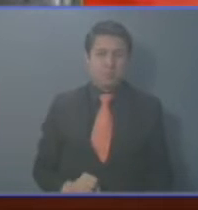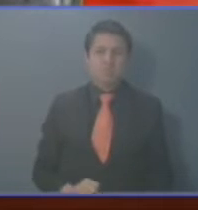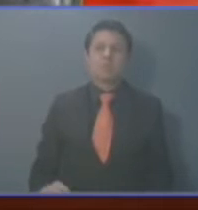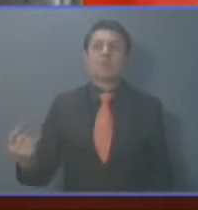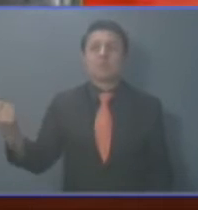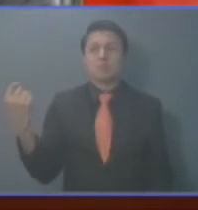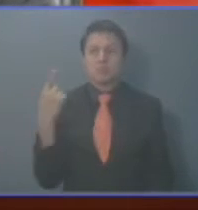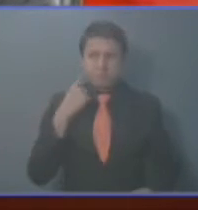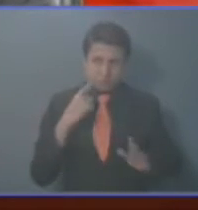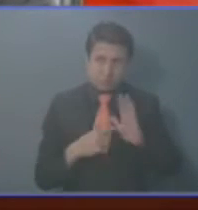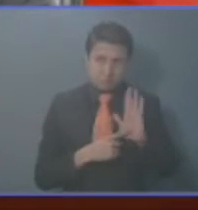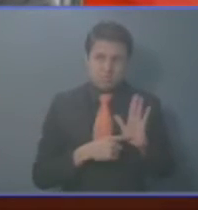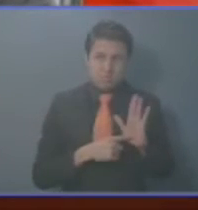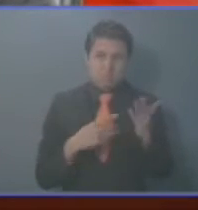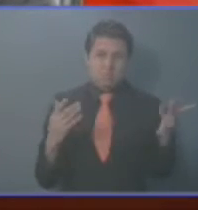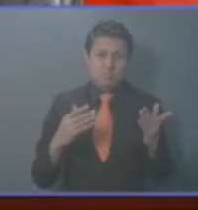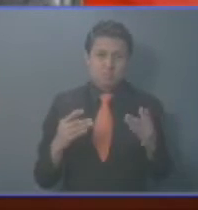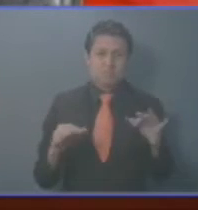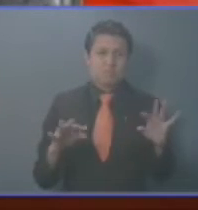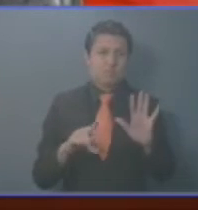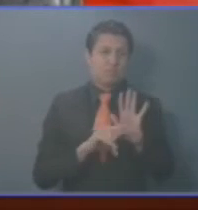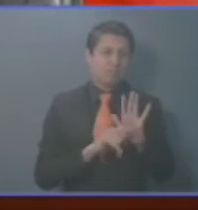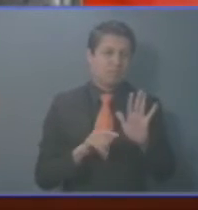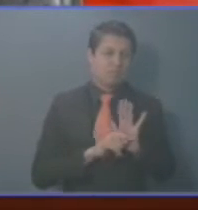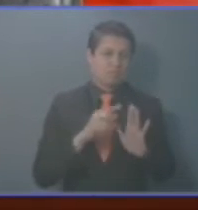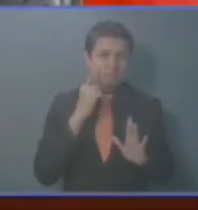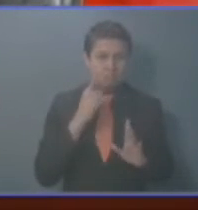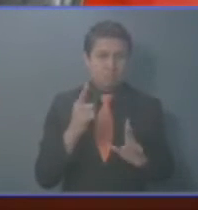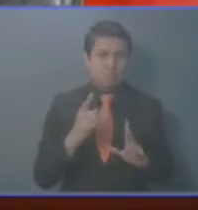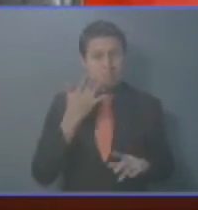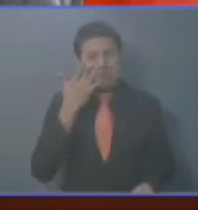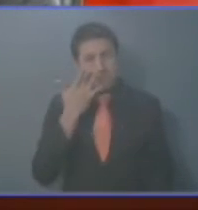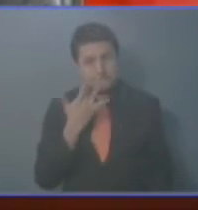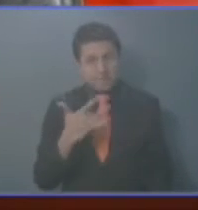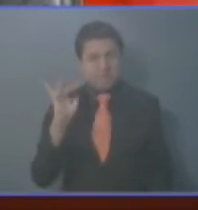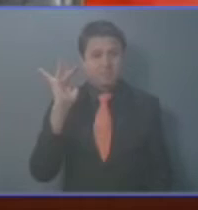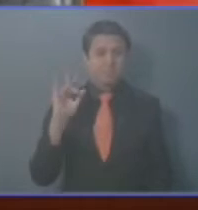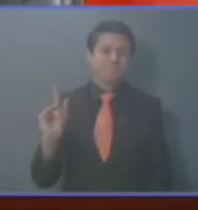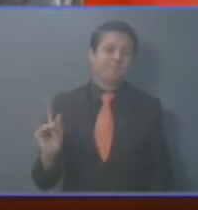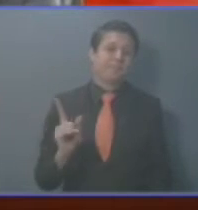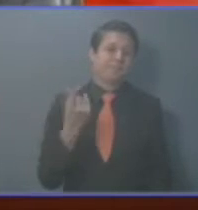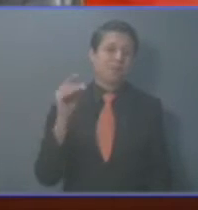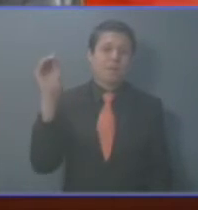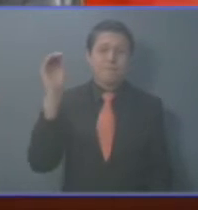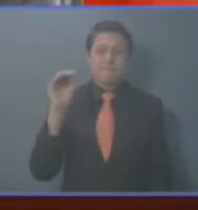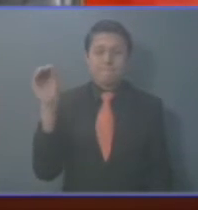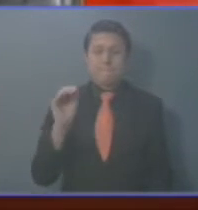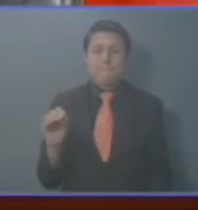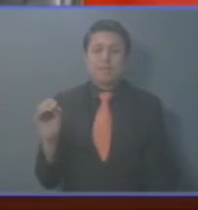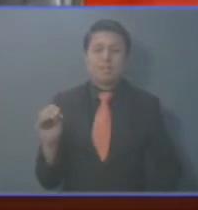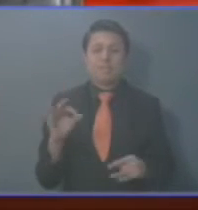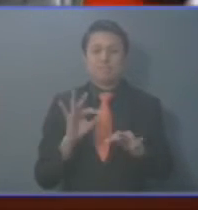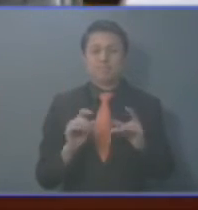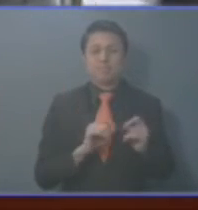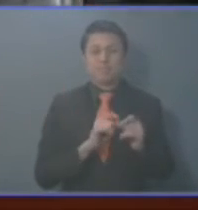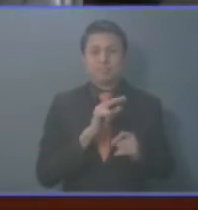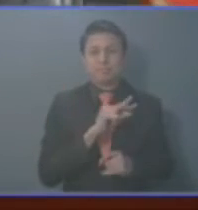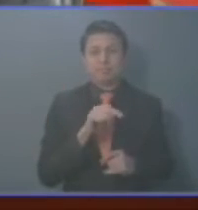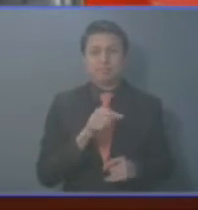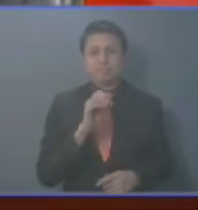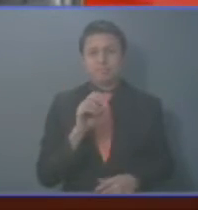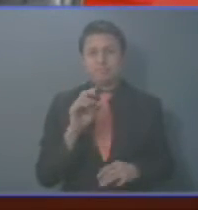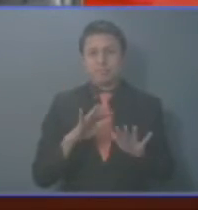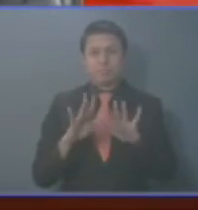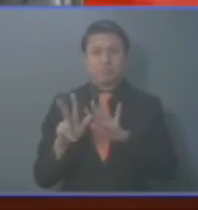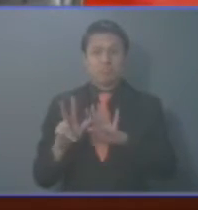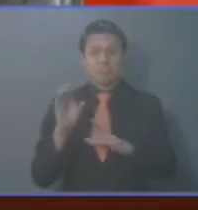se evidencia el comportamiento negativo de los indicadores educativos, por ejemplo. Uno, tasa específica de escolaridad de 2018 era apenas